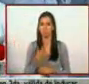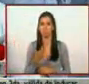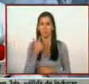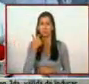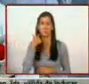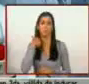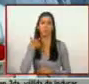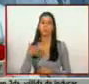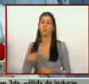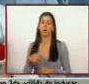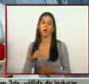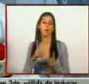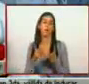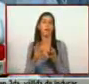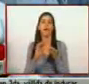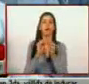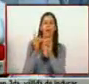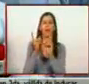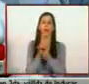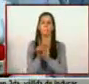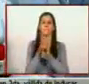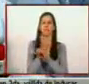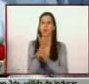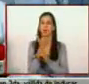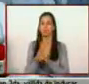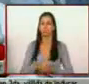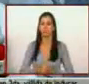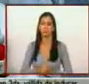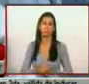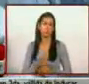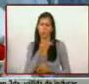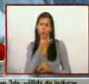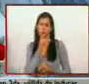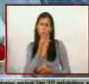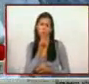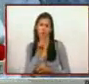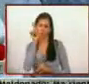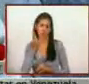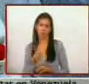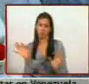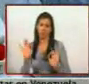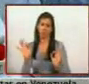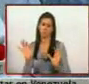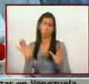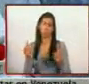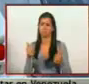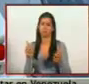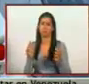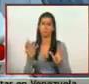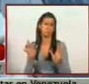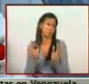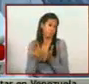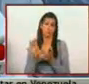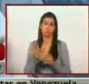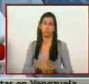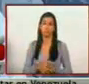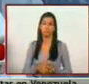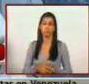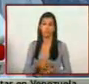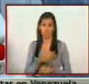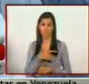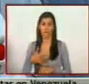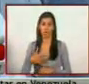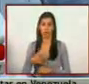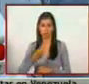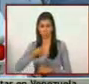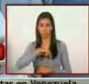era situación de reestructuración, que no tiene ningún motivo porque no es desempeño, no es mejoramiento, no es nada, sino que querían que